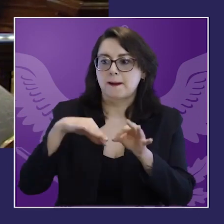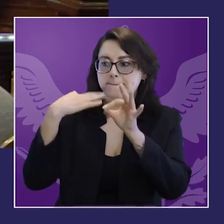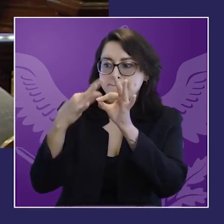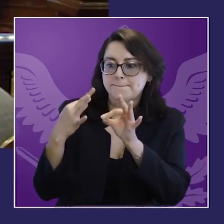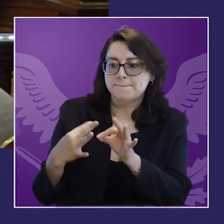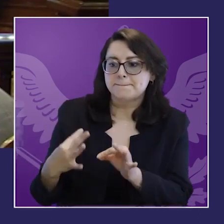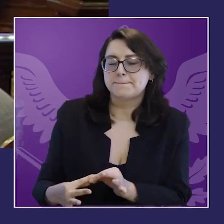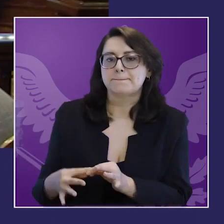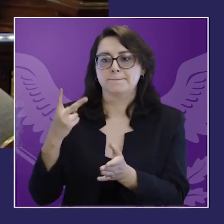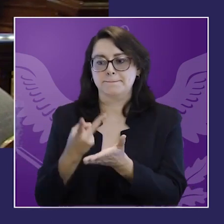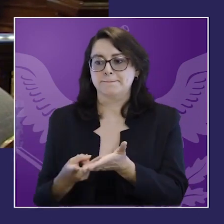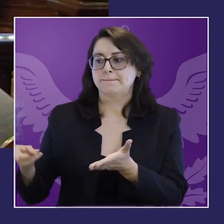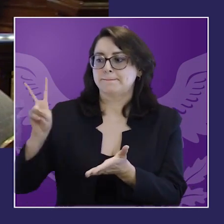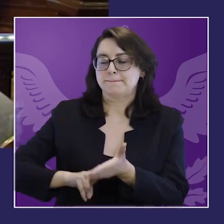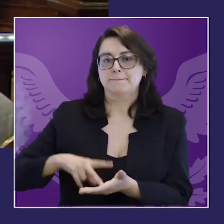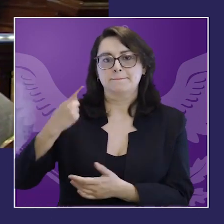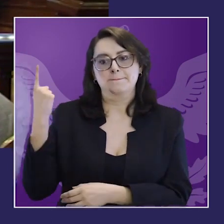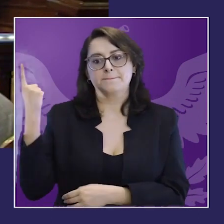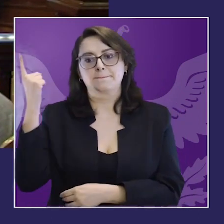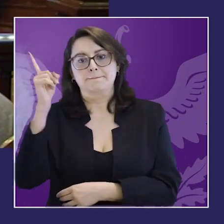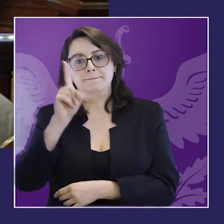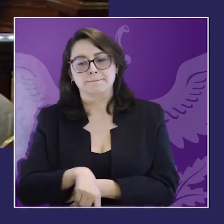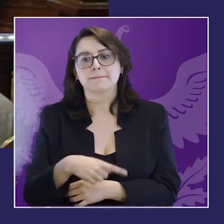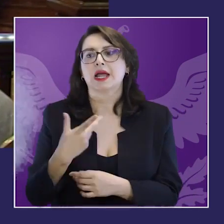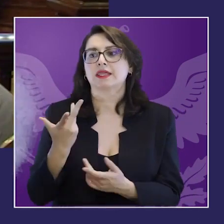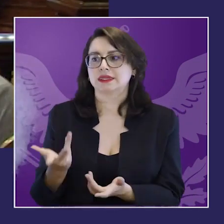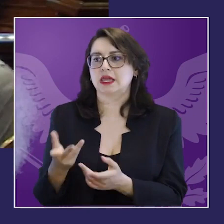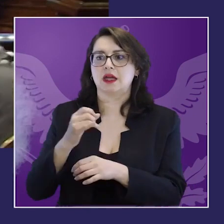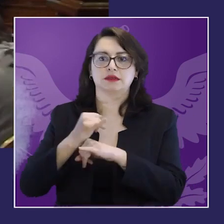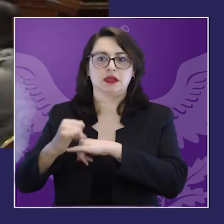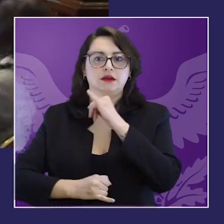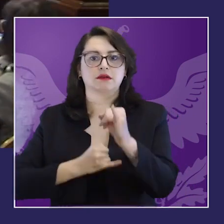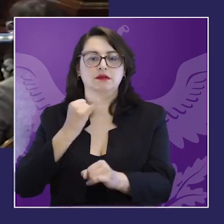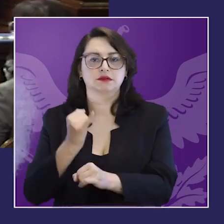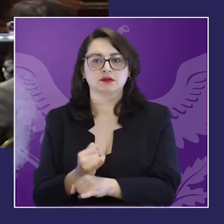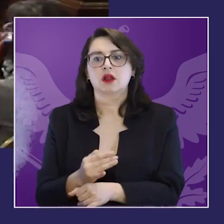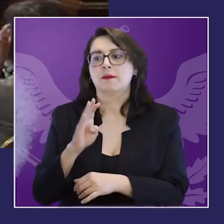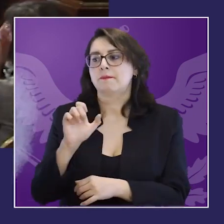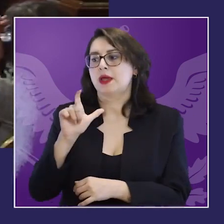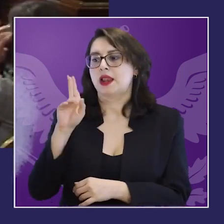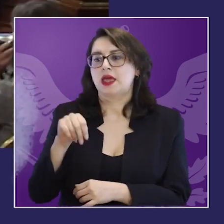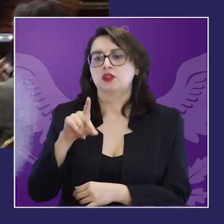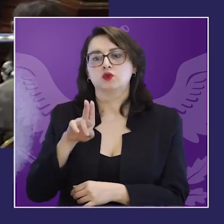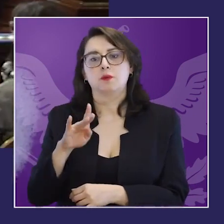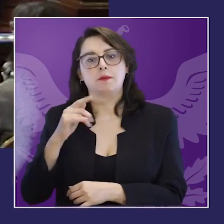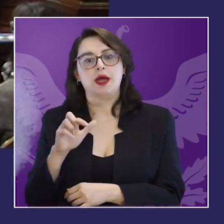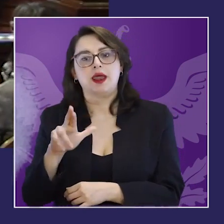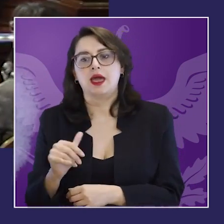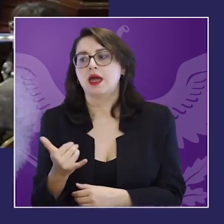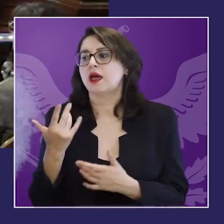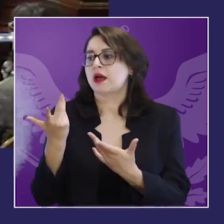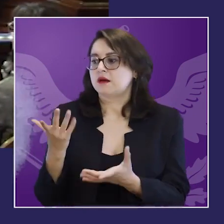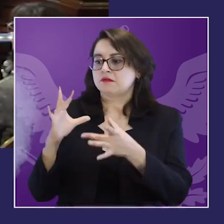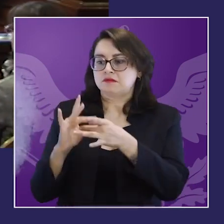que recojan los estándares de debida diligencia reforzada que nos manda la Convención de Belém do Pará en